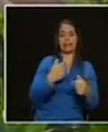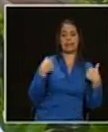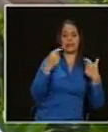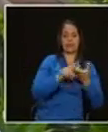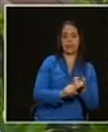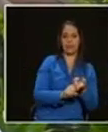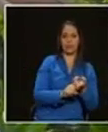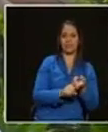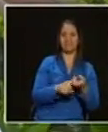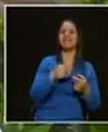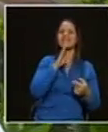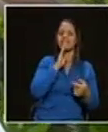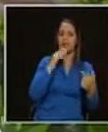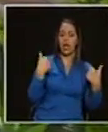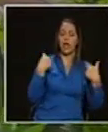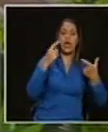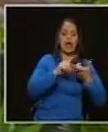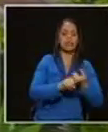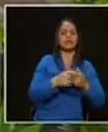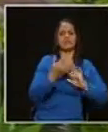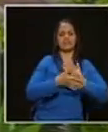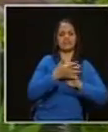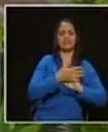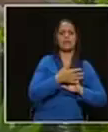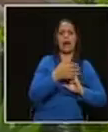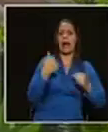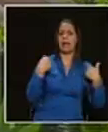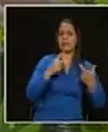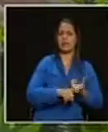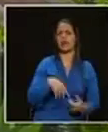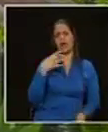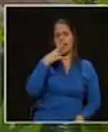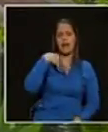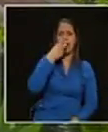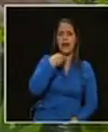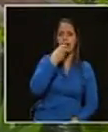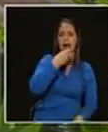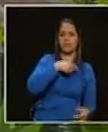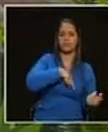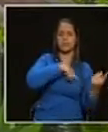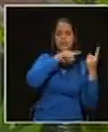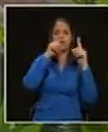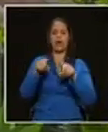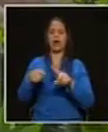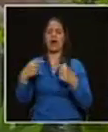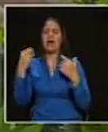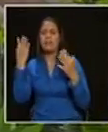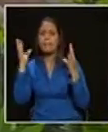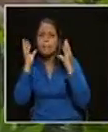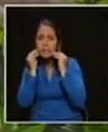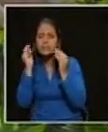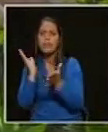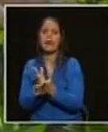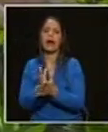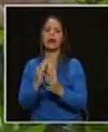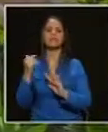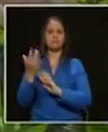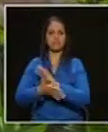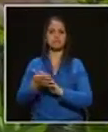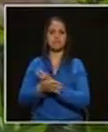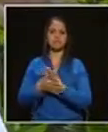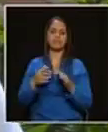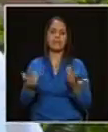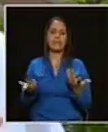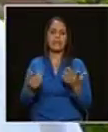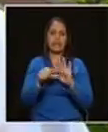es decir, para aquellos sordos poslingüísticos o aquellos sordos hipoacúsicos, es decir, que tienen restos